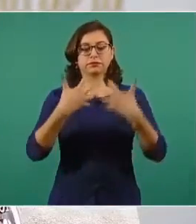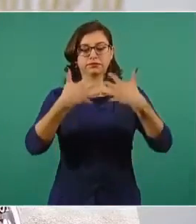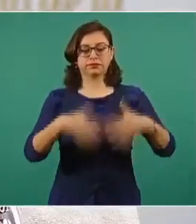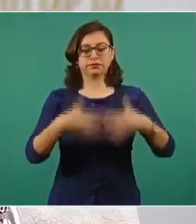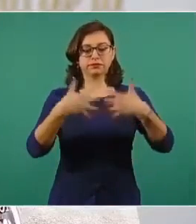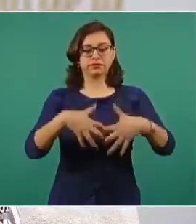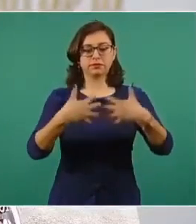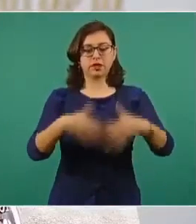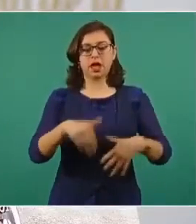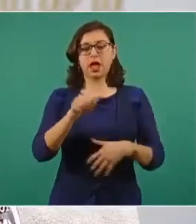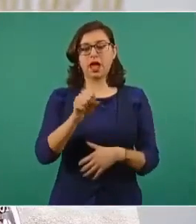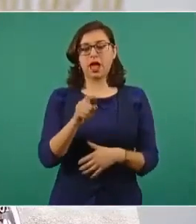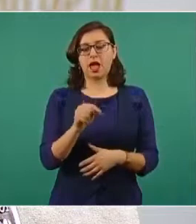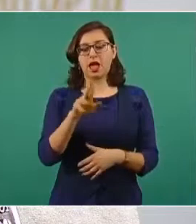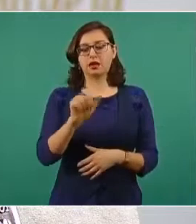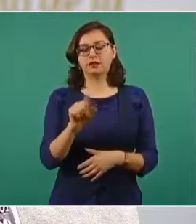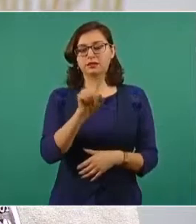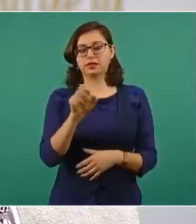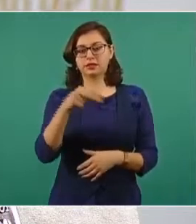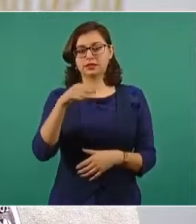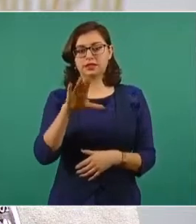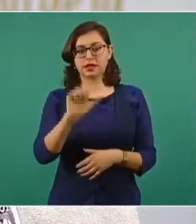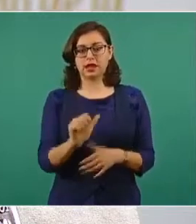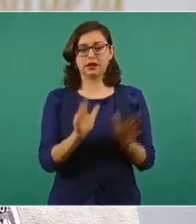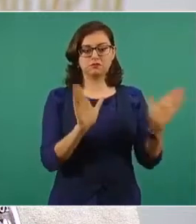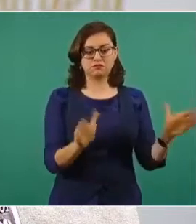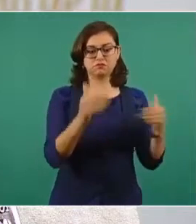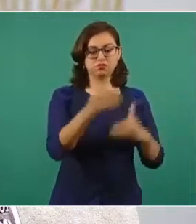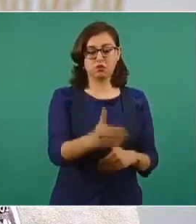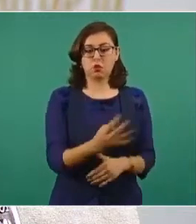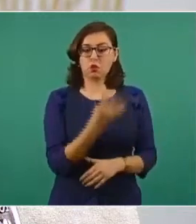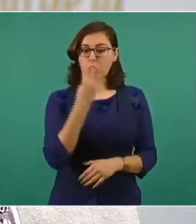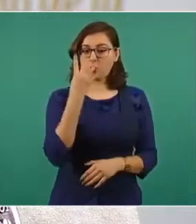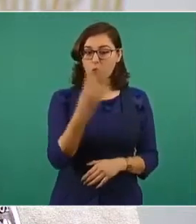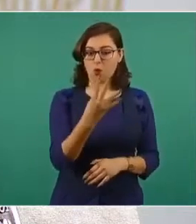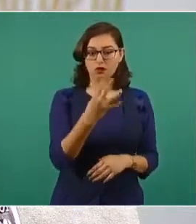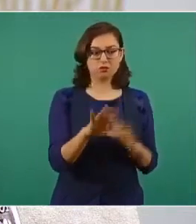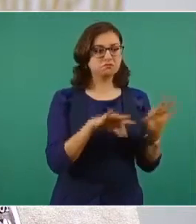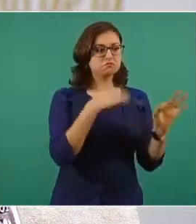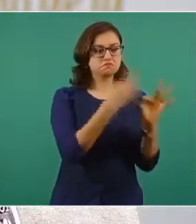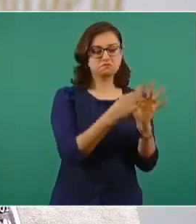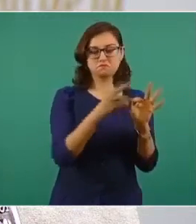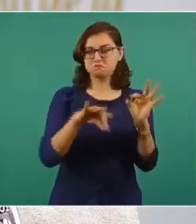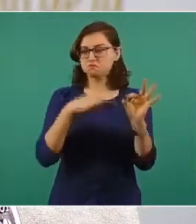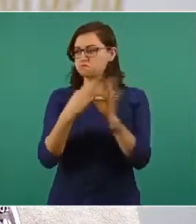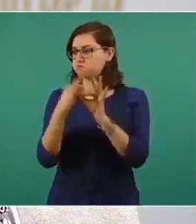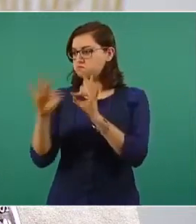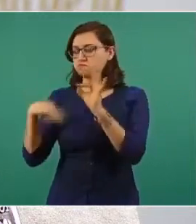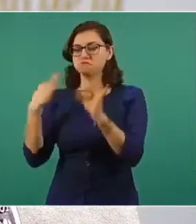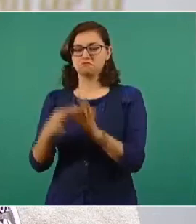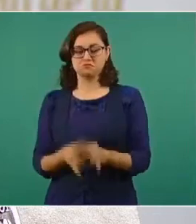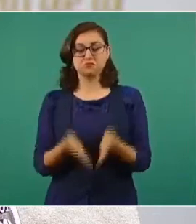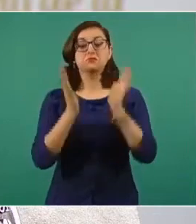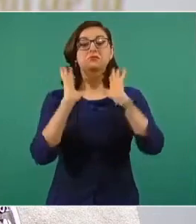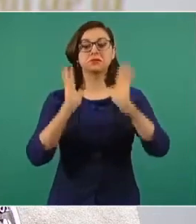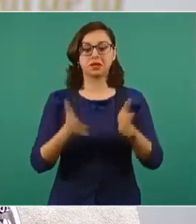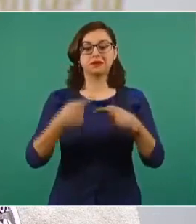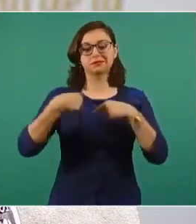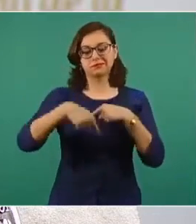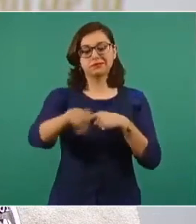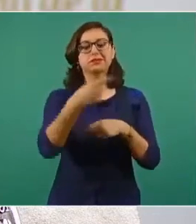de vacuna COVID-19 de AstraZeneca están dentro de especificaciones, con lo cual esta semana se procederá a